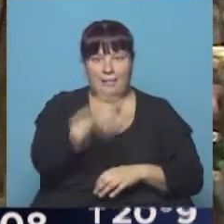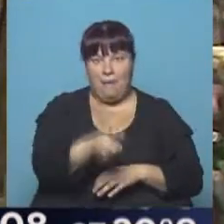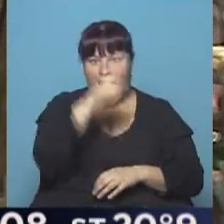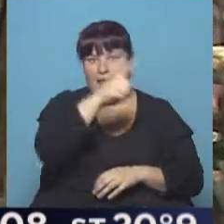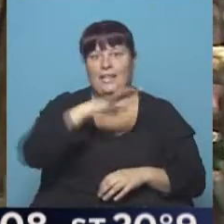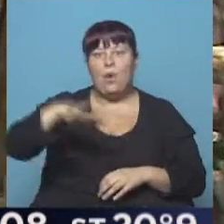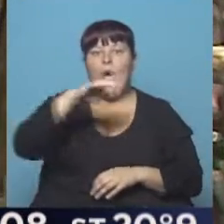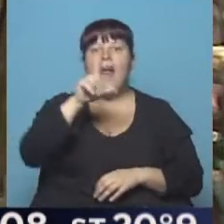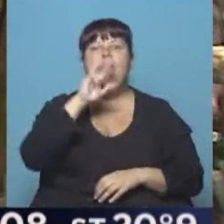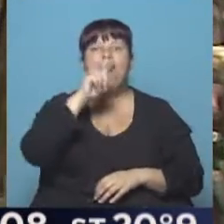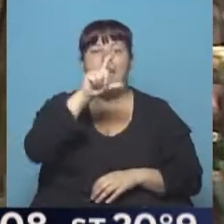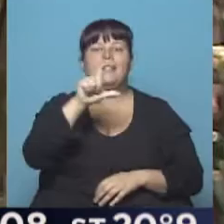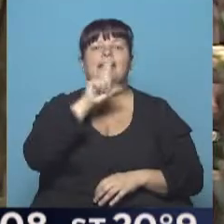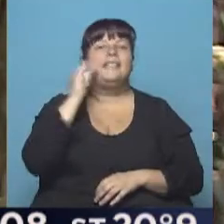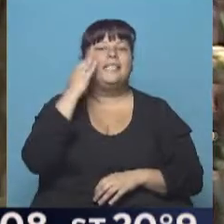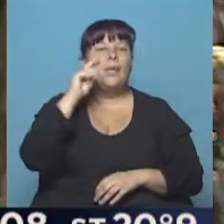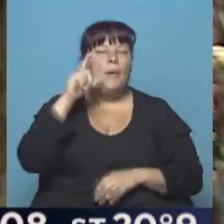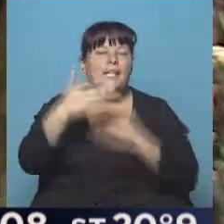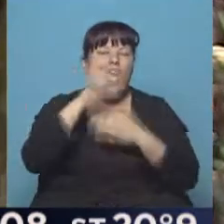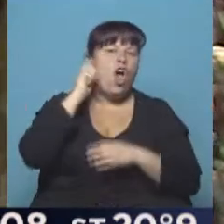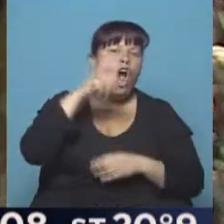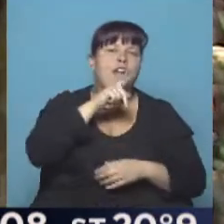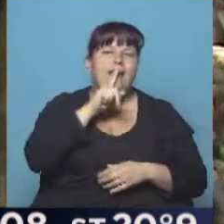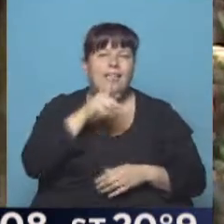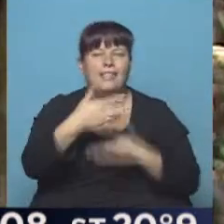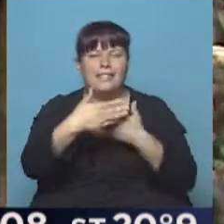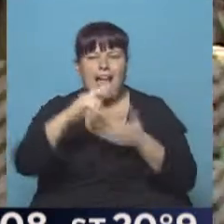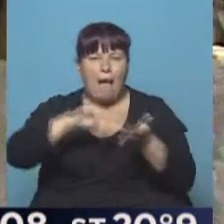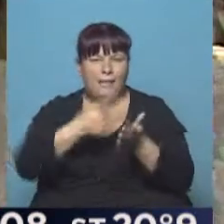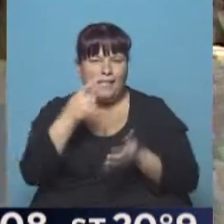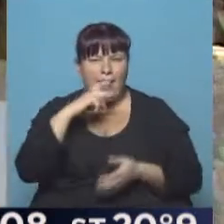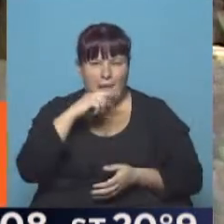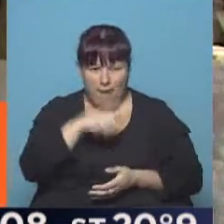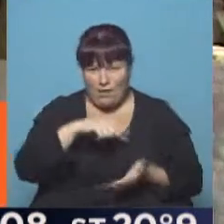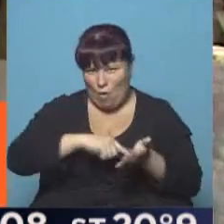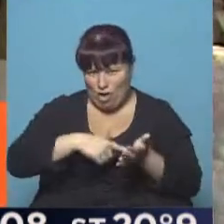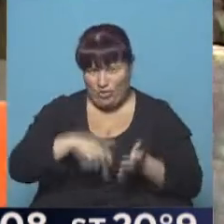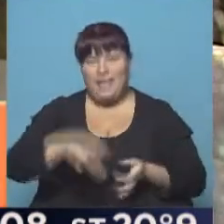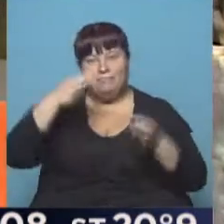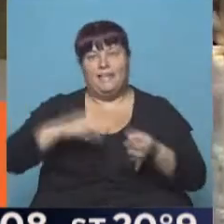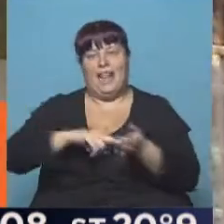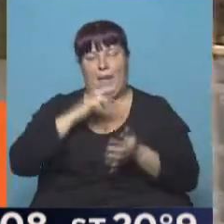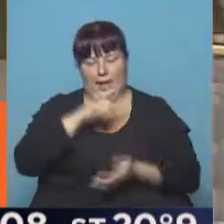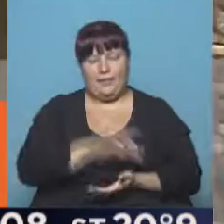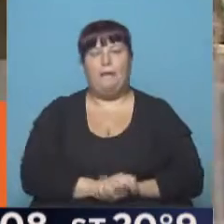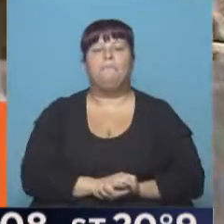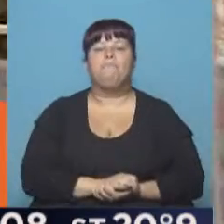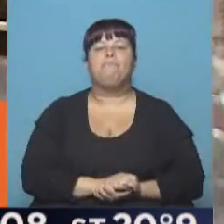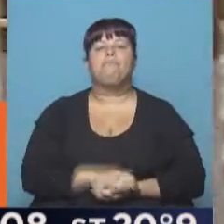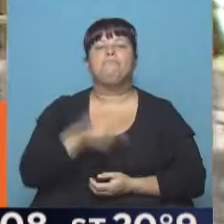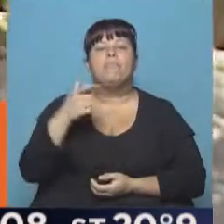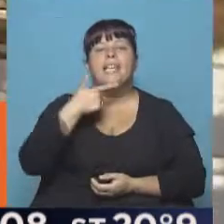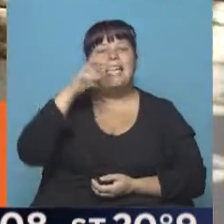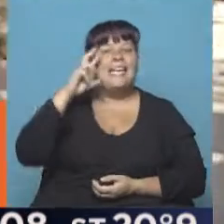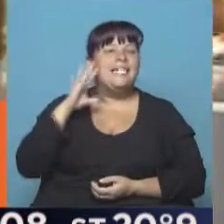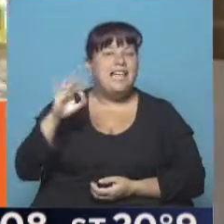en la localidad platense de city bell en gonnet en las cercanías por supuesto de la ciudad capital de la provincia de buenos aires- la ciudad de la plata estamos hablando de